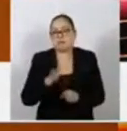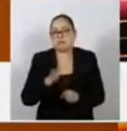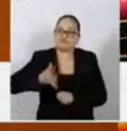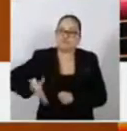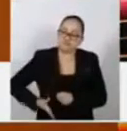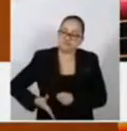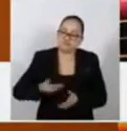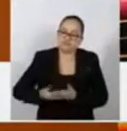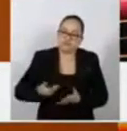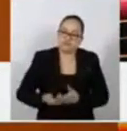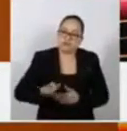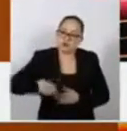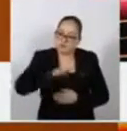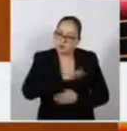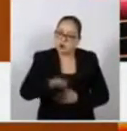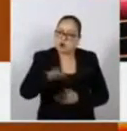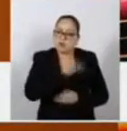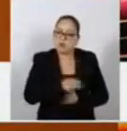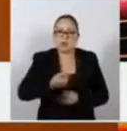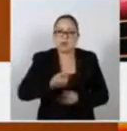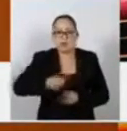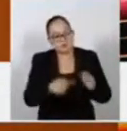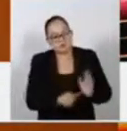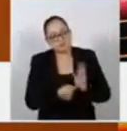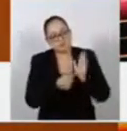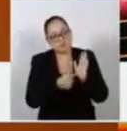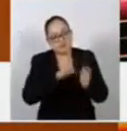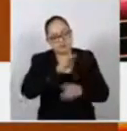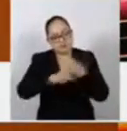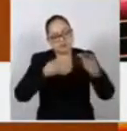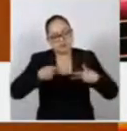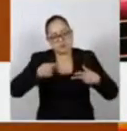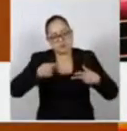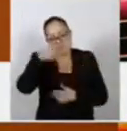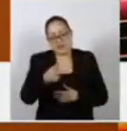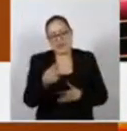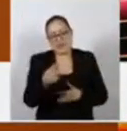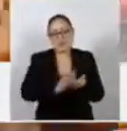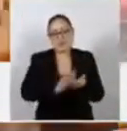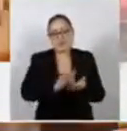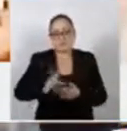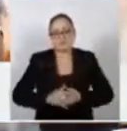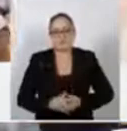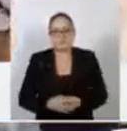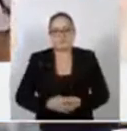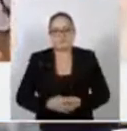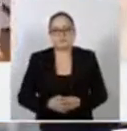de hacerlo posible y de hacerlo visible a todos los mexicanos. Muchas gracias.